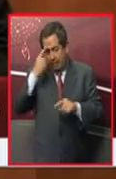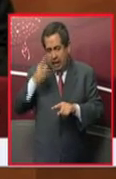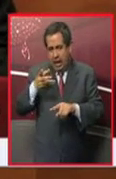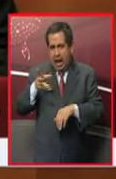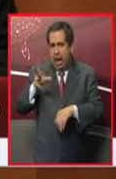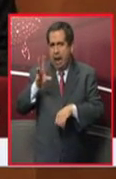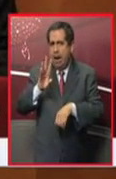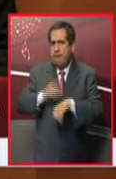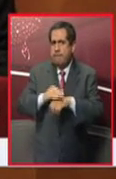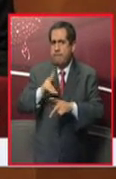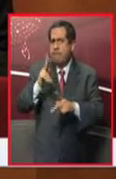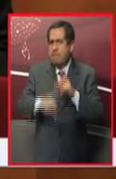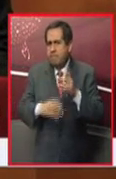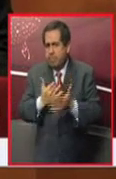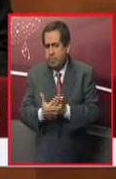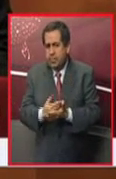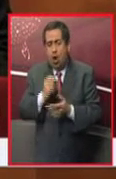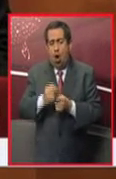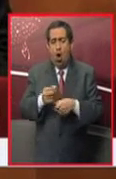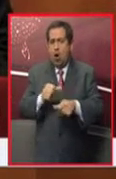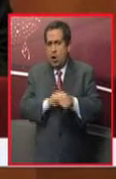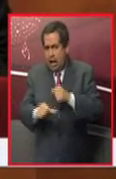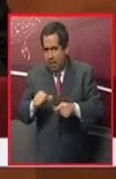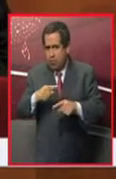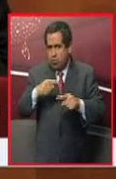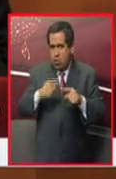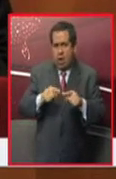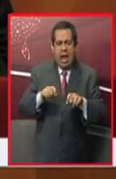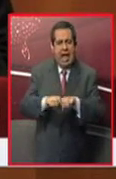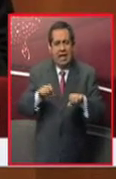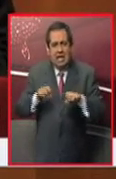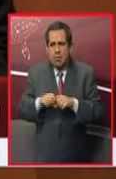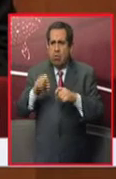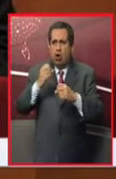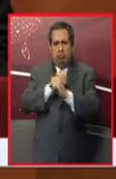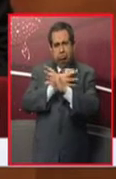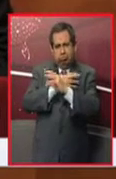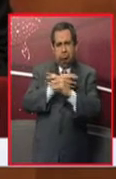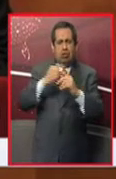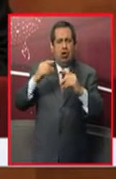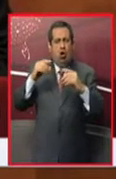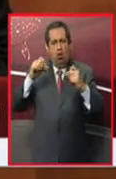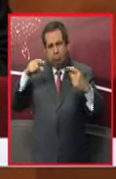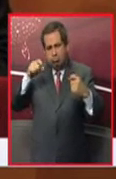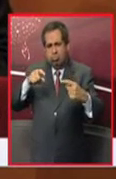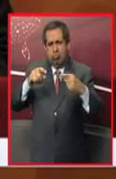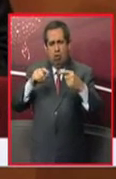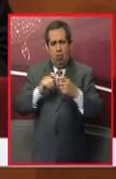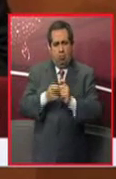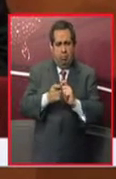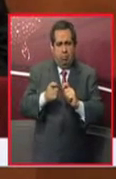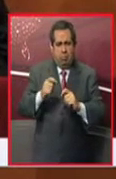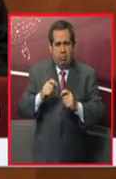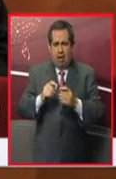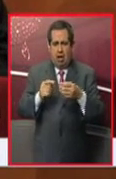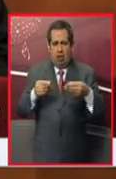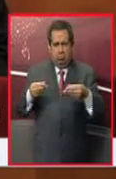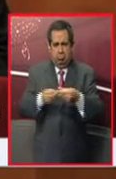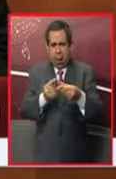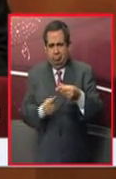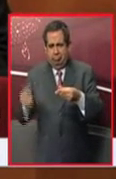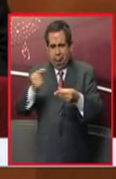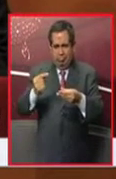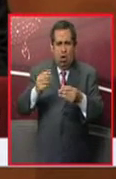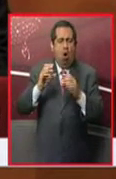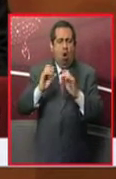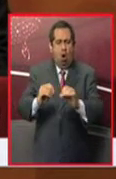de la distribución o sustitución de equipos receptores o decodificadores, así como de los